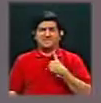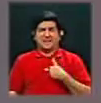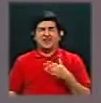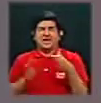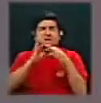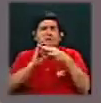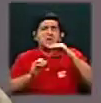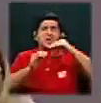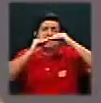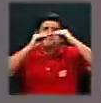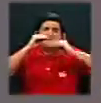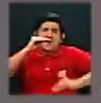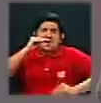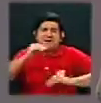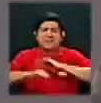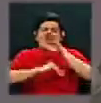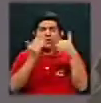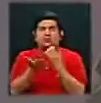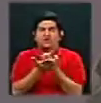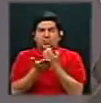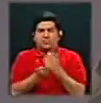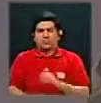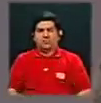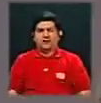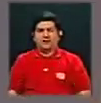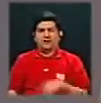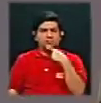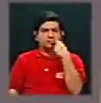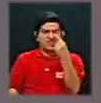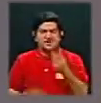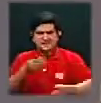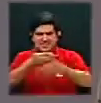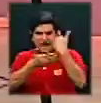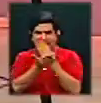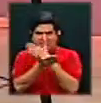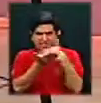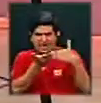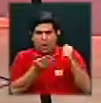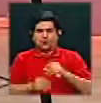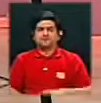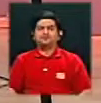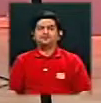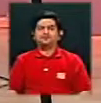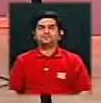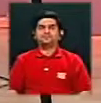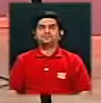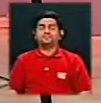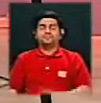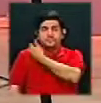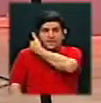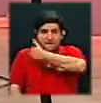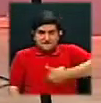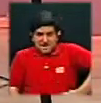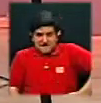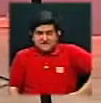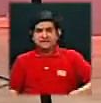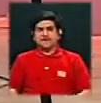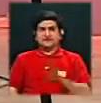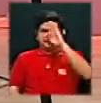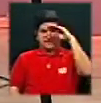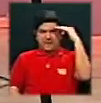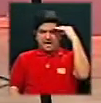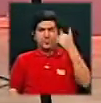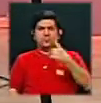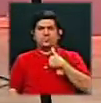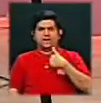nexos mínimos con el resto de la economía. Usted nos decía en el bloque pasado, en el bloque anterior, que la presidenta Chinchilla